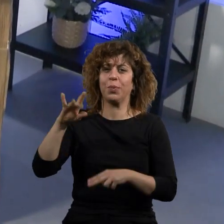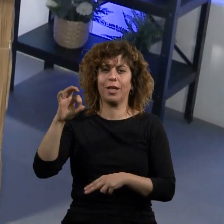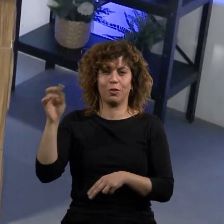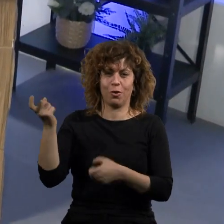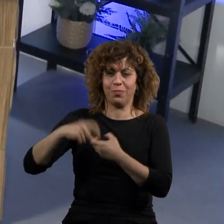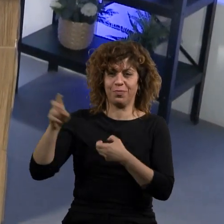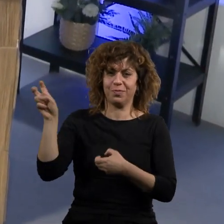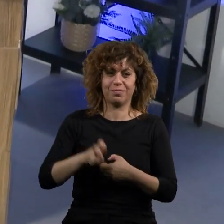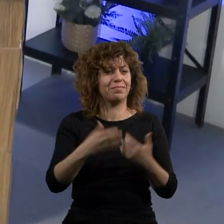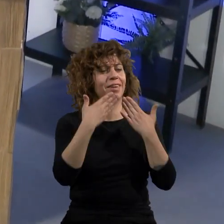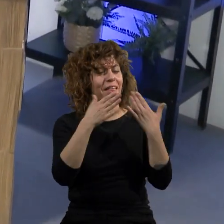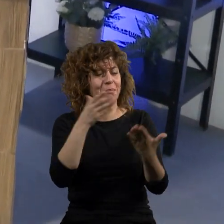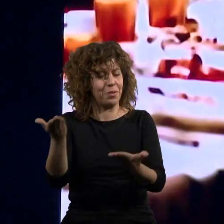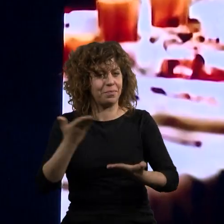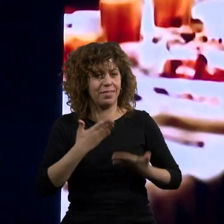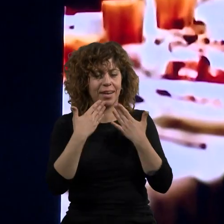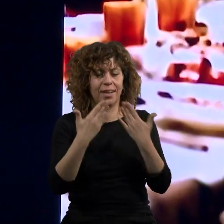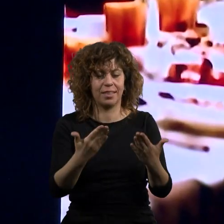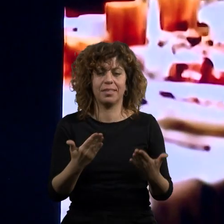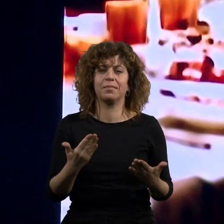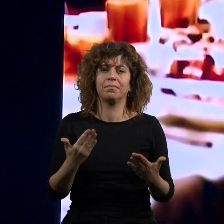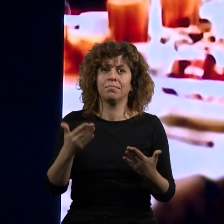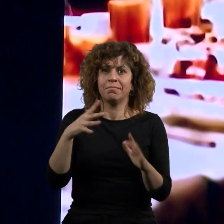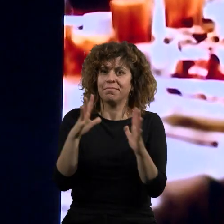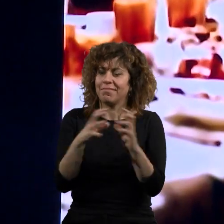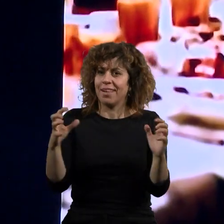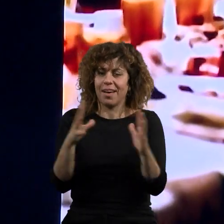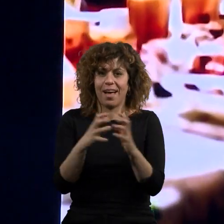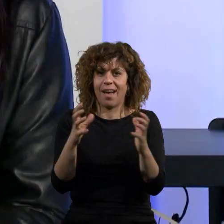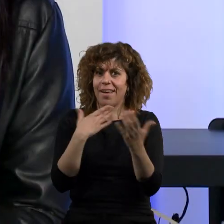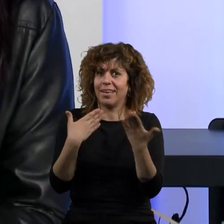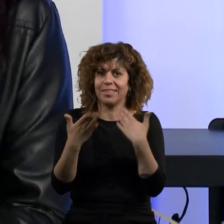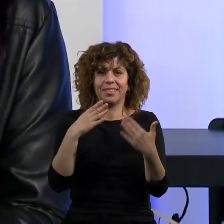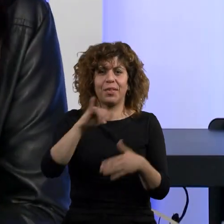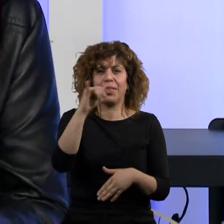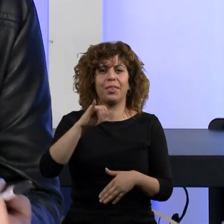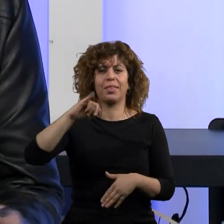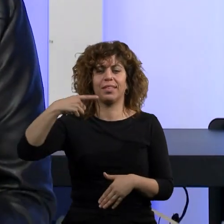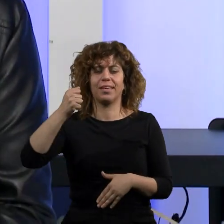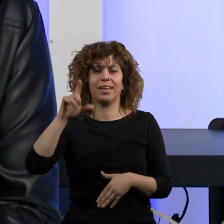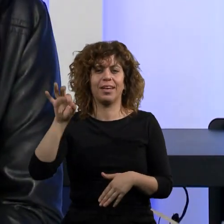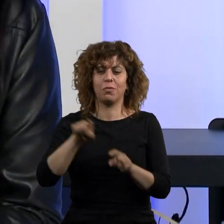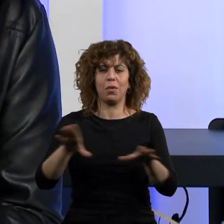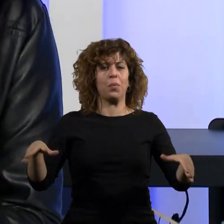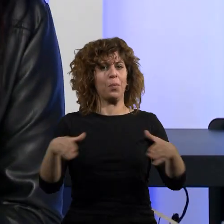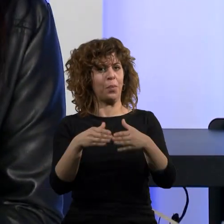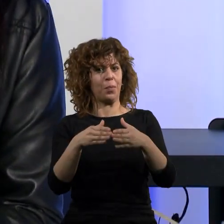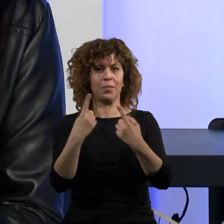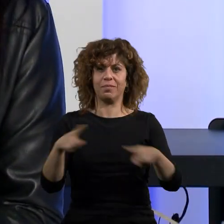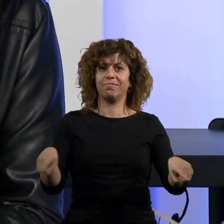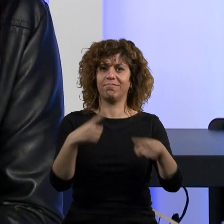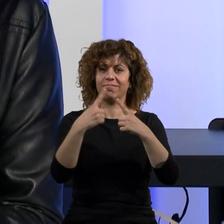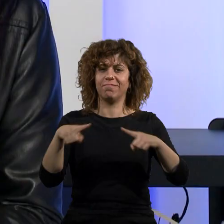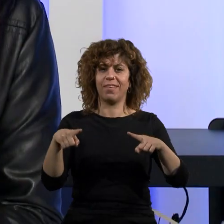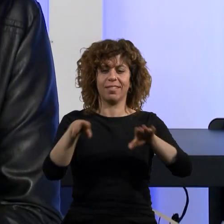Víctor? Monse, muchas gracias por invitarnos. Gracias, muy Oye, bien. teníamos muchas ganas de teneros a los Cigalas, ¿eh? Como, pues eso, una banda pues con muy buena energía